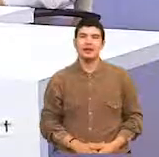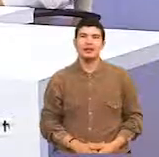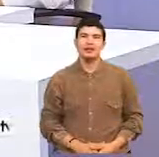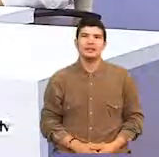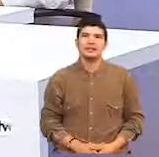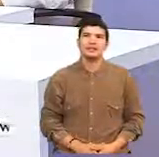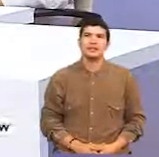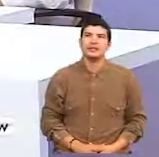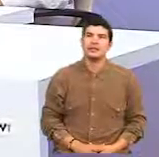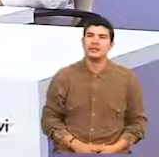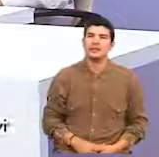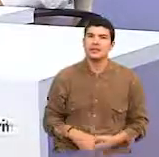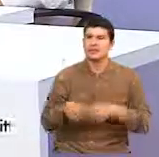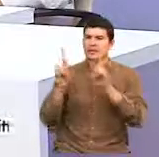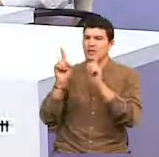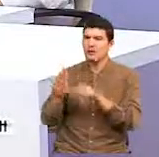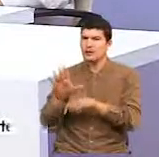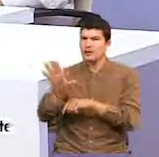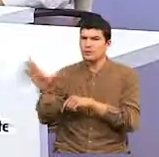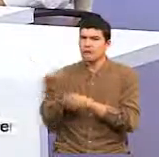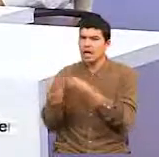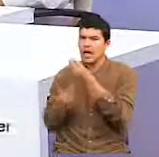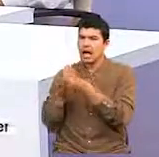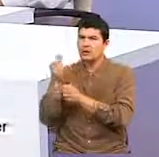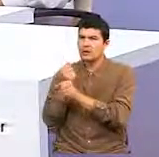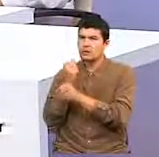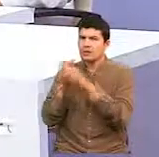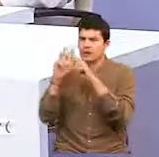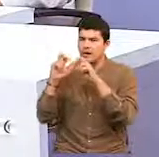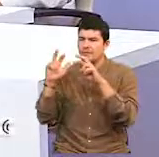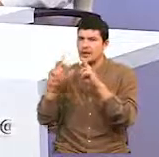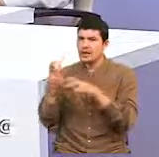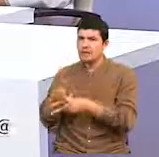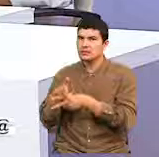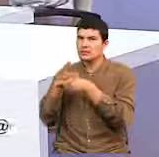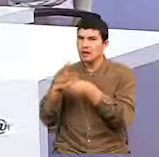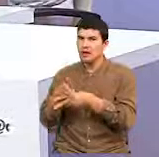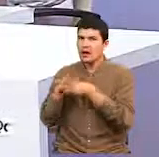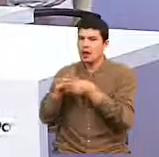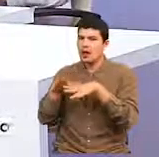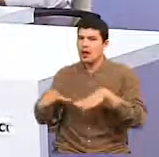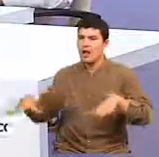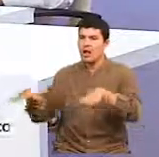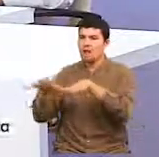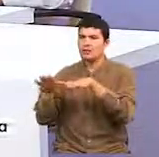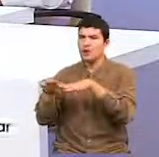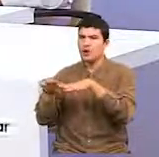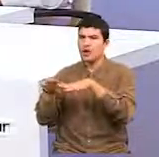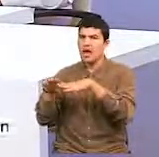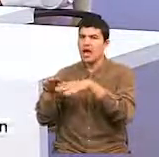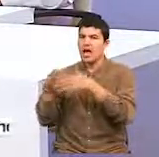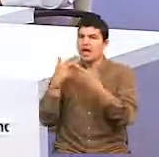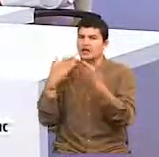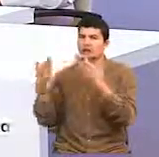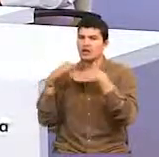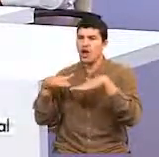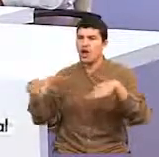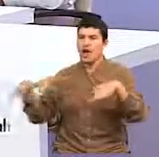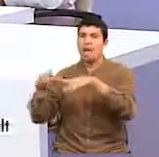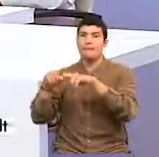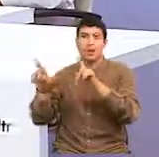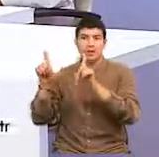ustedes realizan un trabajo minucioso en la seguridad de las zonas rurales, pero